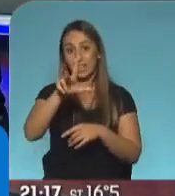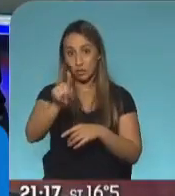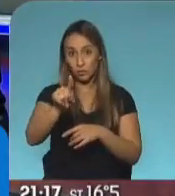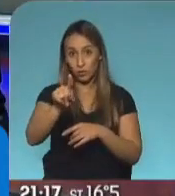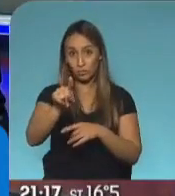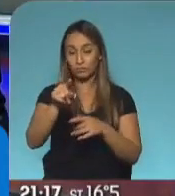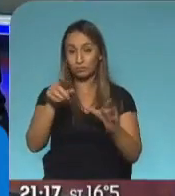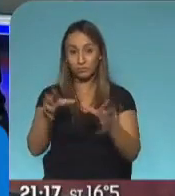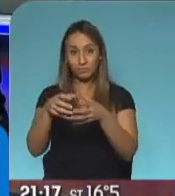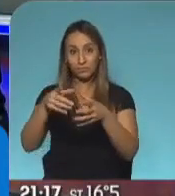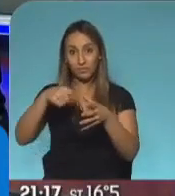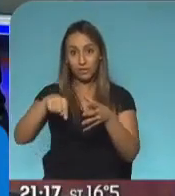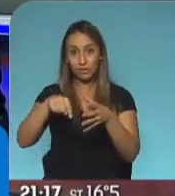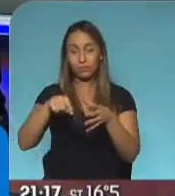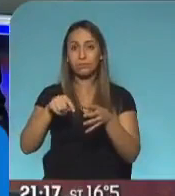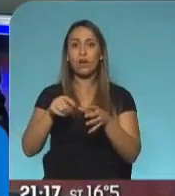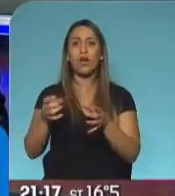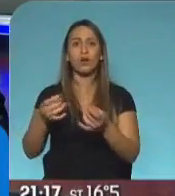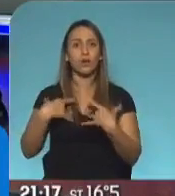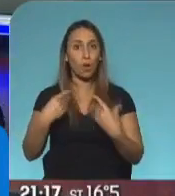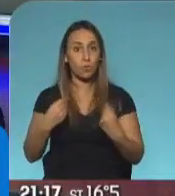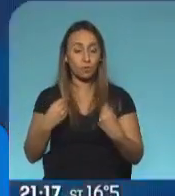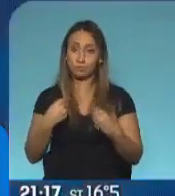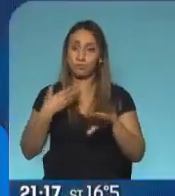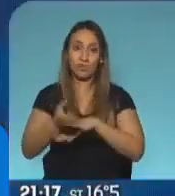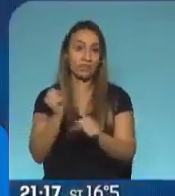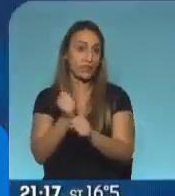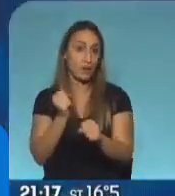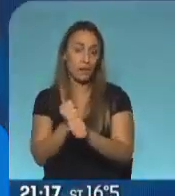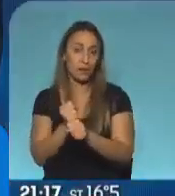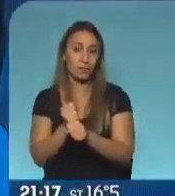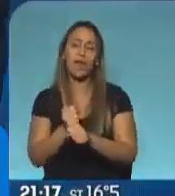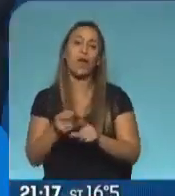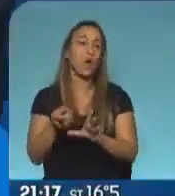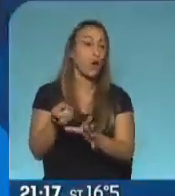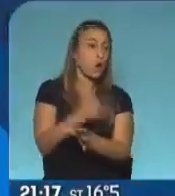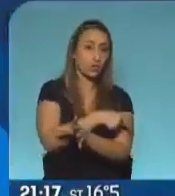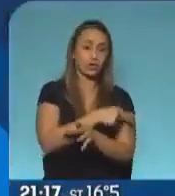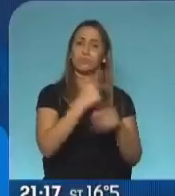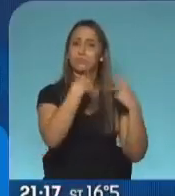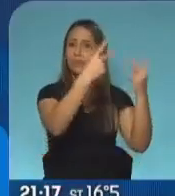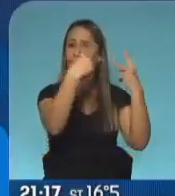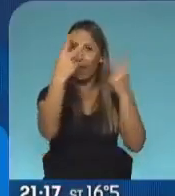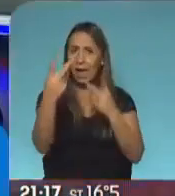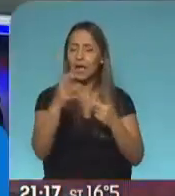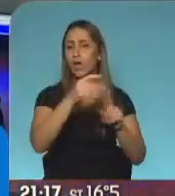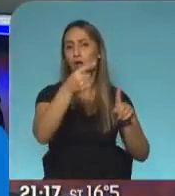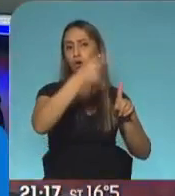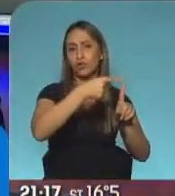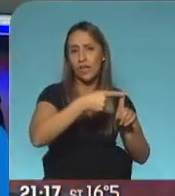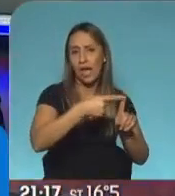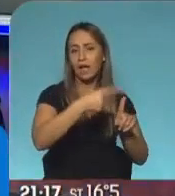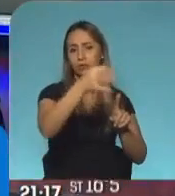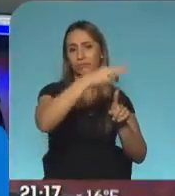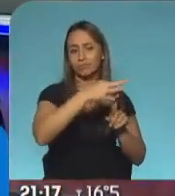eran se contagiaron trabajando hace que los demás fueron en viajes al exterior el motor atado de gente al exterior casos importados o bien que